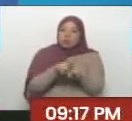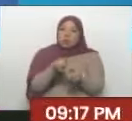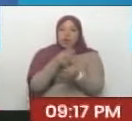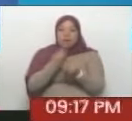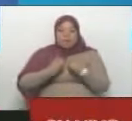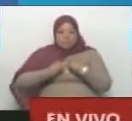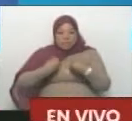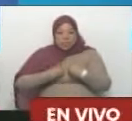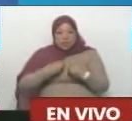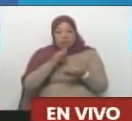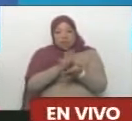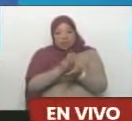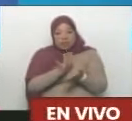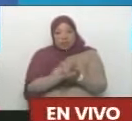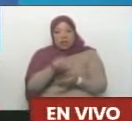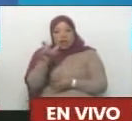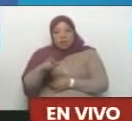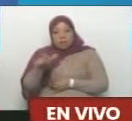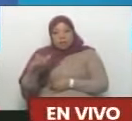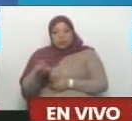digna.